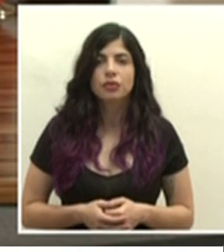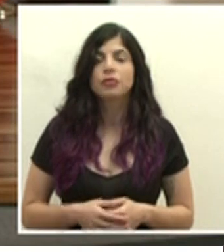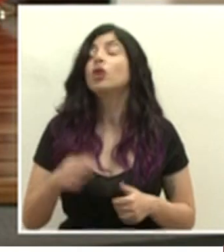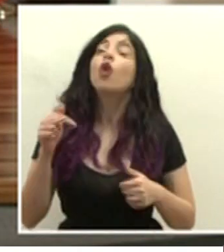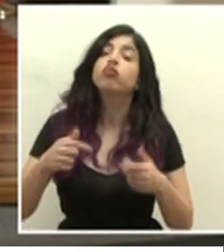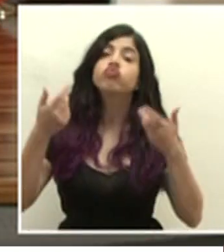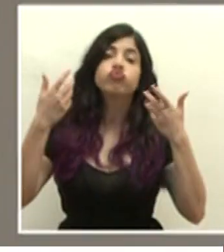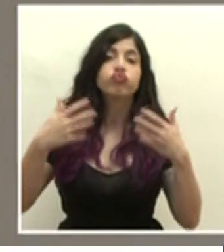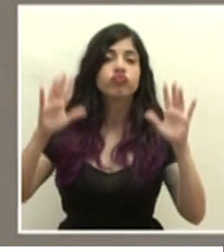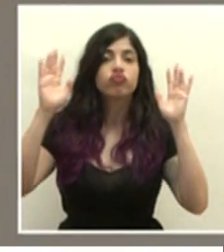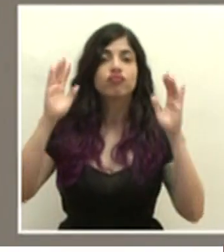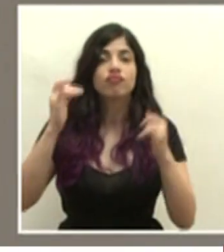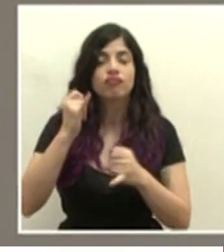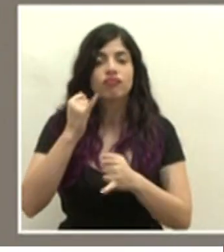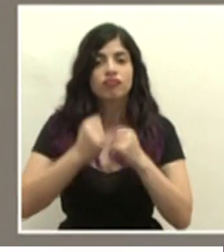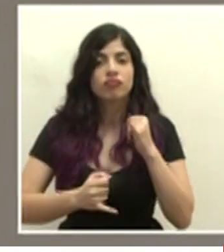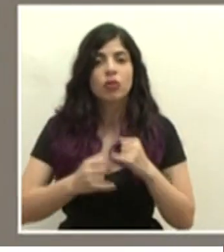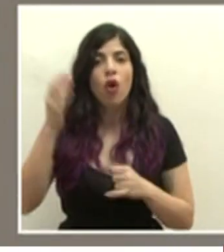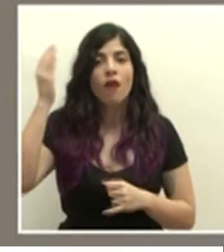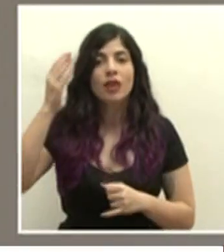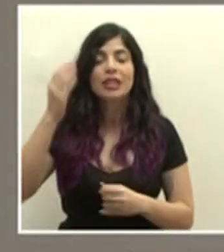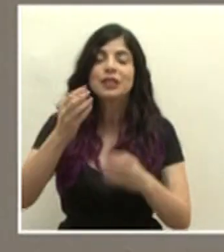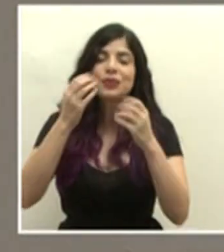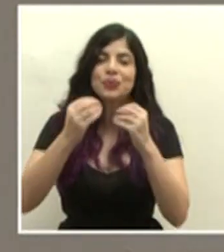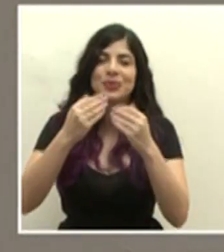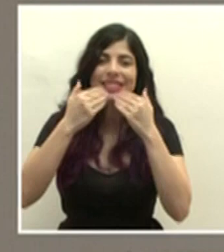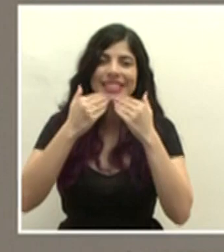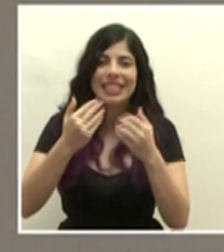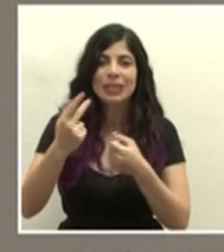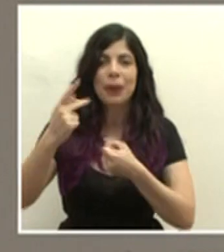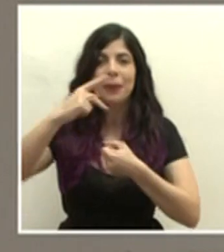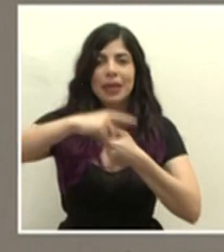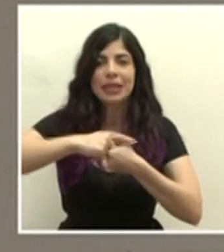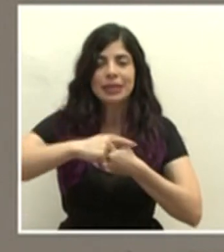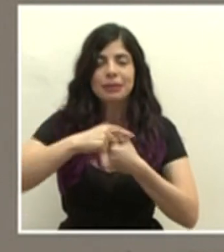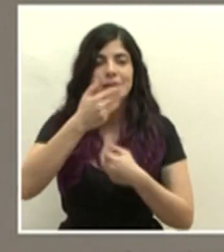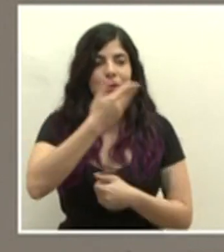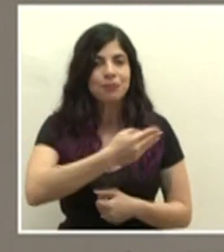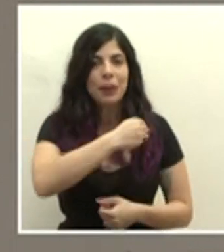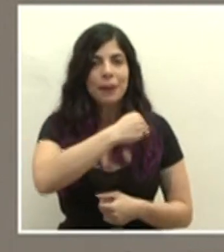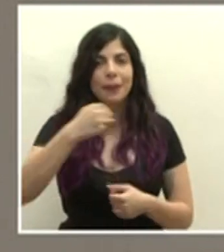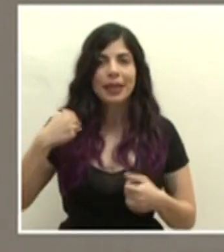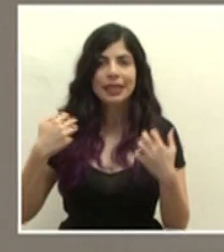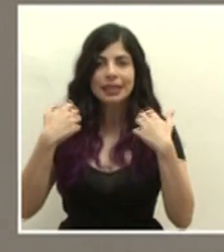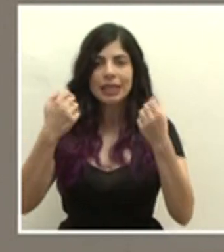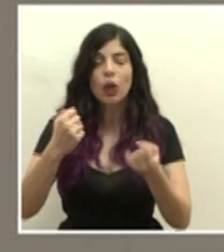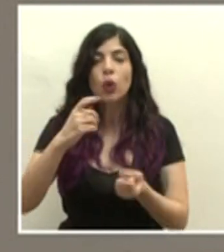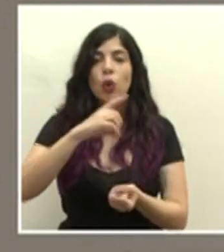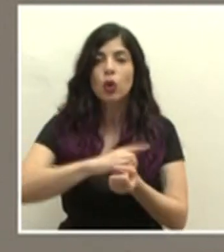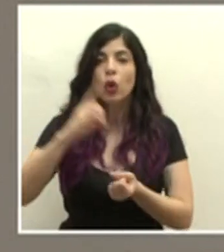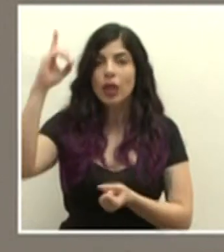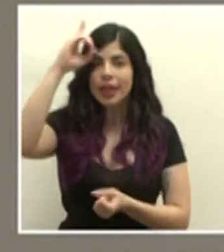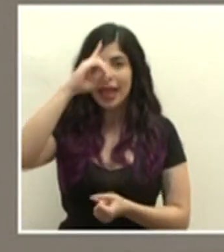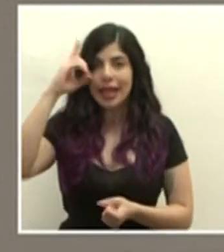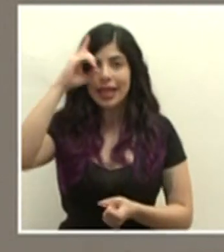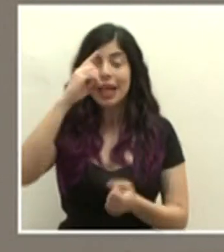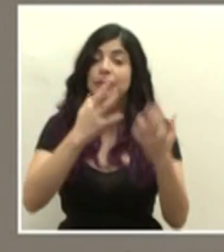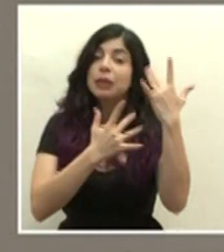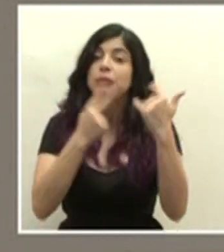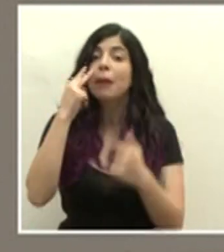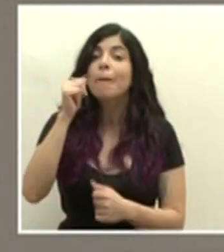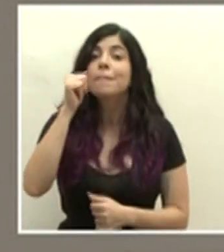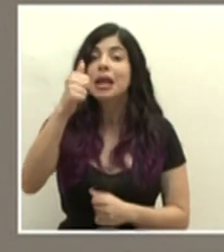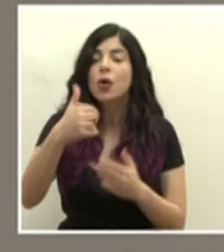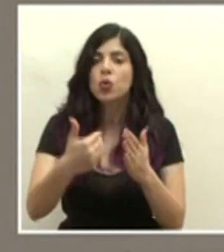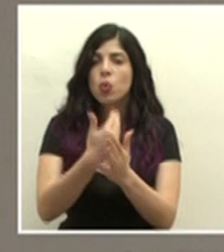Damos por concluida esta conferencia de prensa. Agradecemos la participación del ministro de Salud, el doctor Daniel Salas. Los esperamos